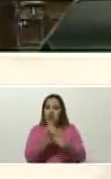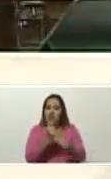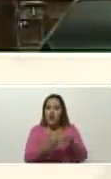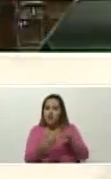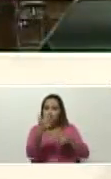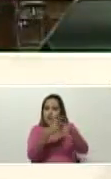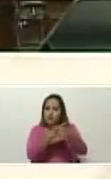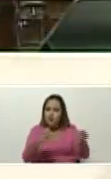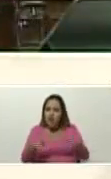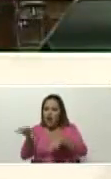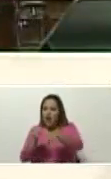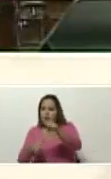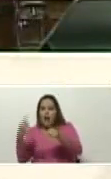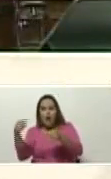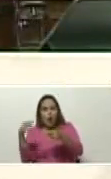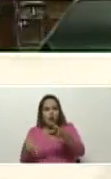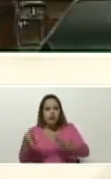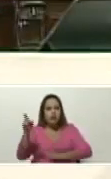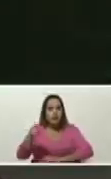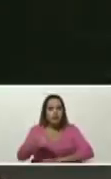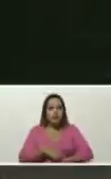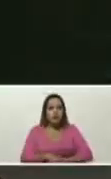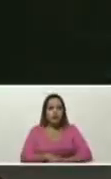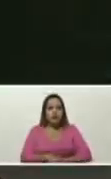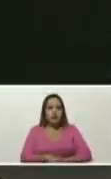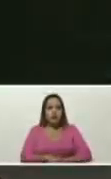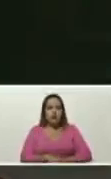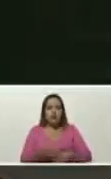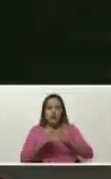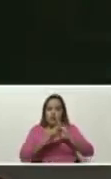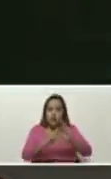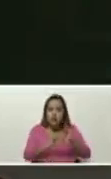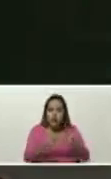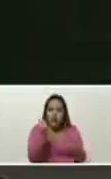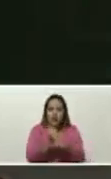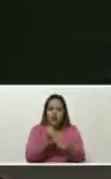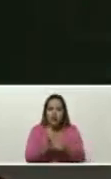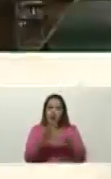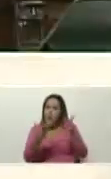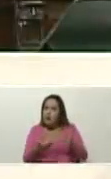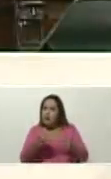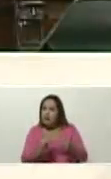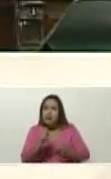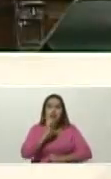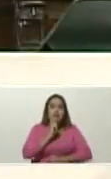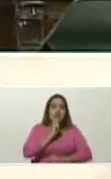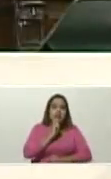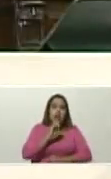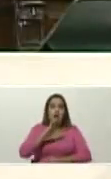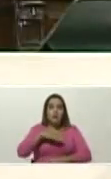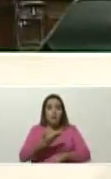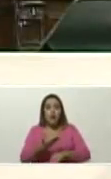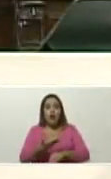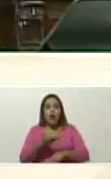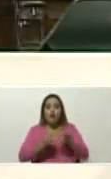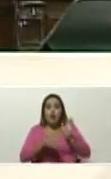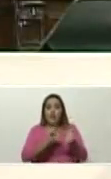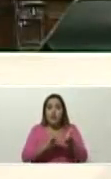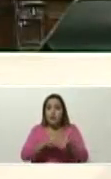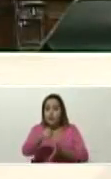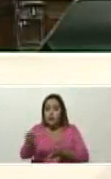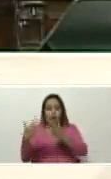para comprarle sus productos y el resultado de su trabajo. ¿Cuánto ha costado? ¿Verdad? Porque ponen a veces algunos